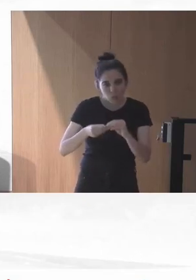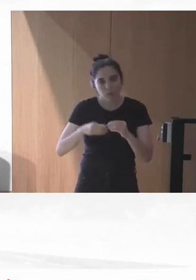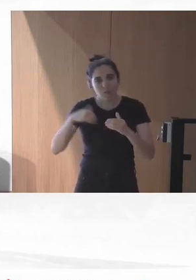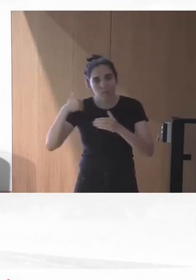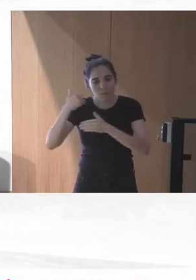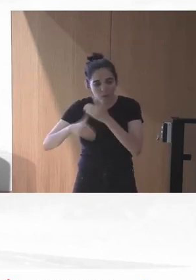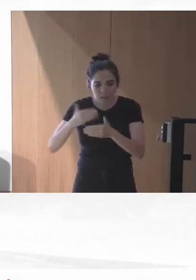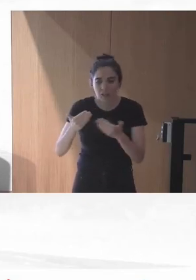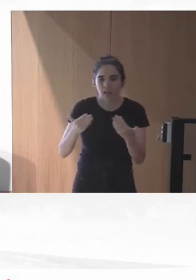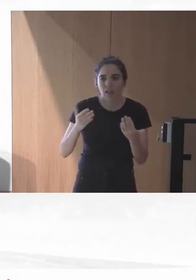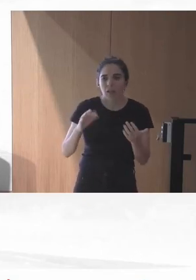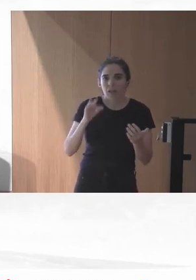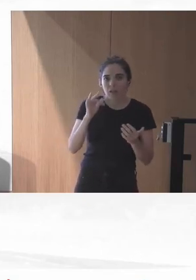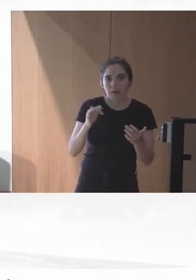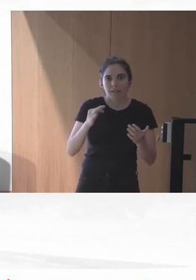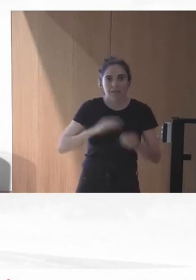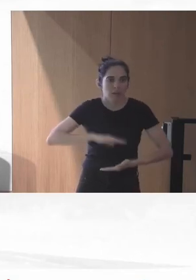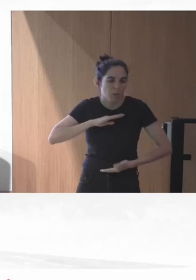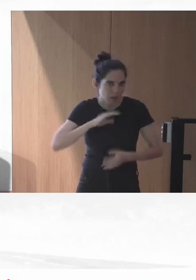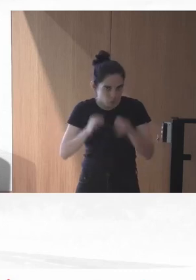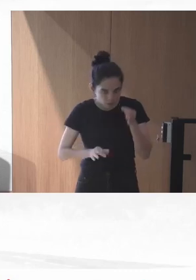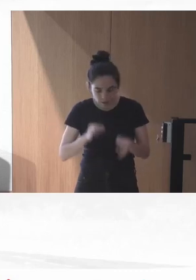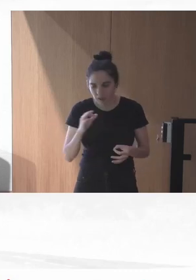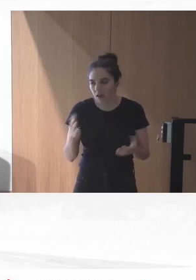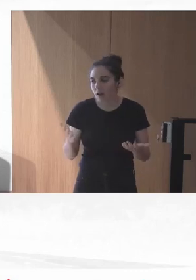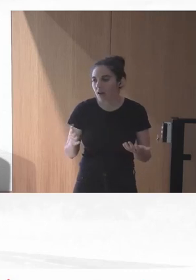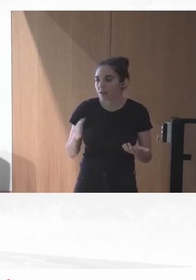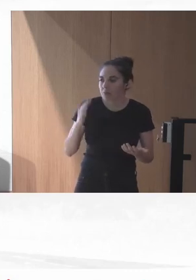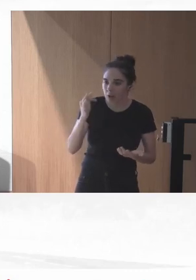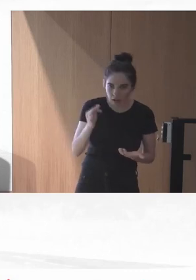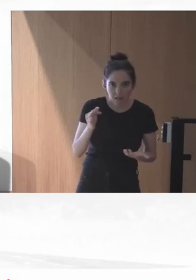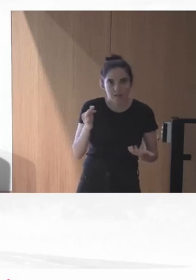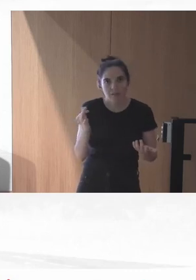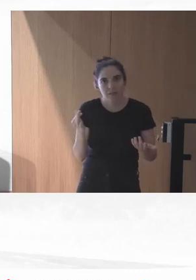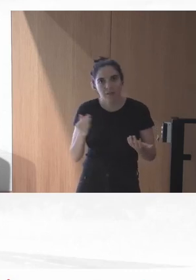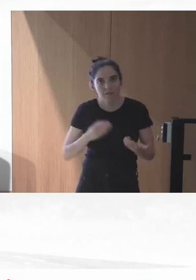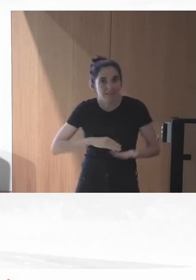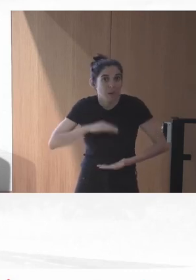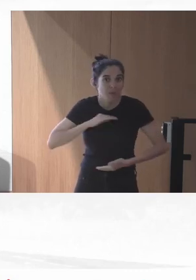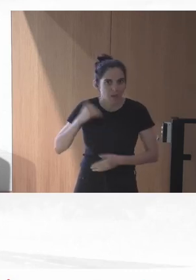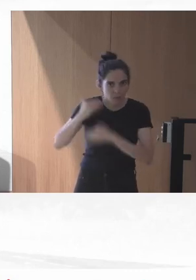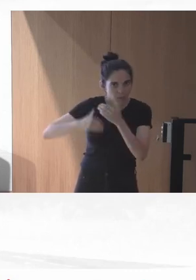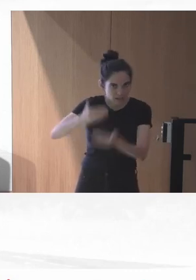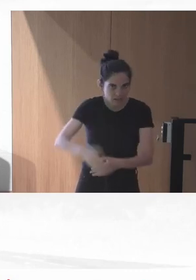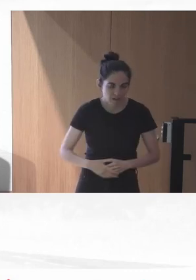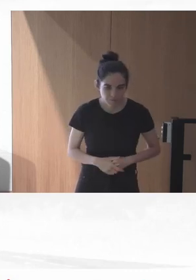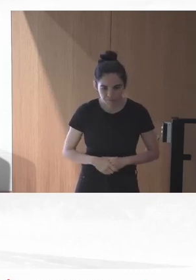y a la capacidad jurídica y a la capacidad procesal.